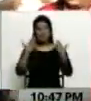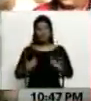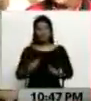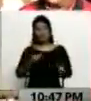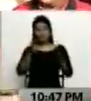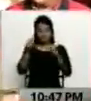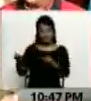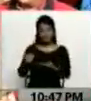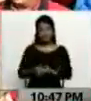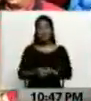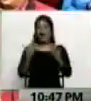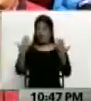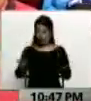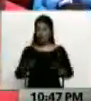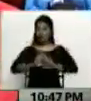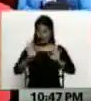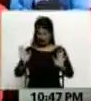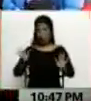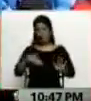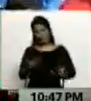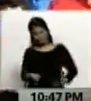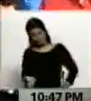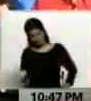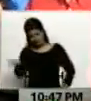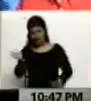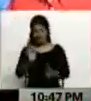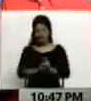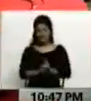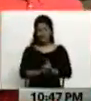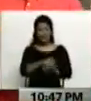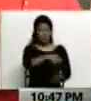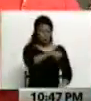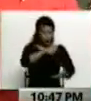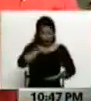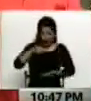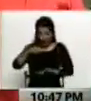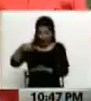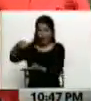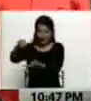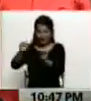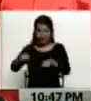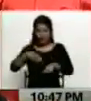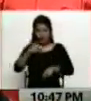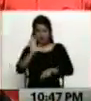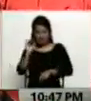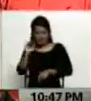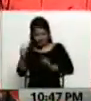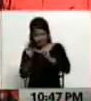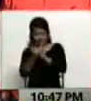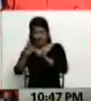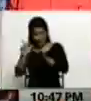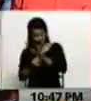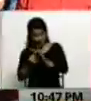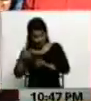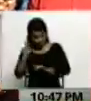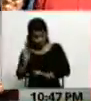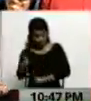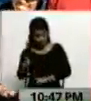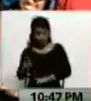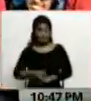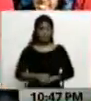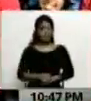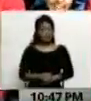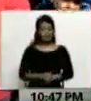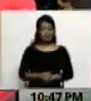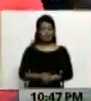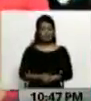viva es suyo Aquí hermano Ahora sí pues recoja su pereto ahorita y nos vemos un ratico porque